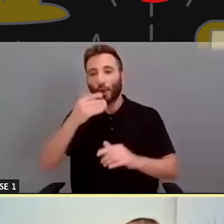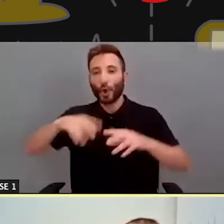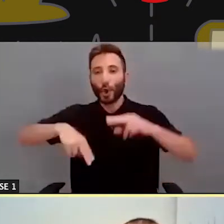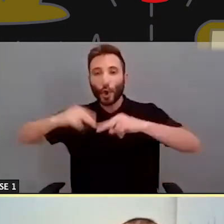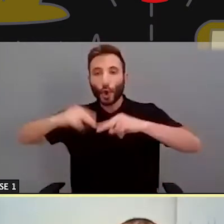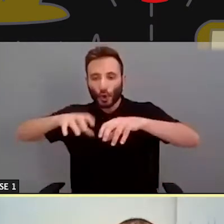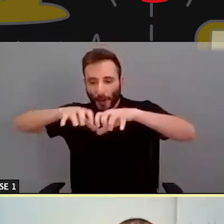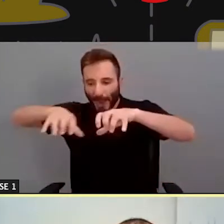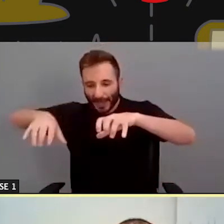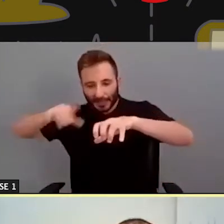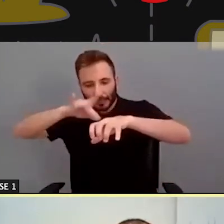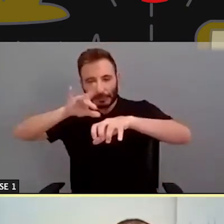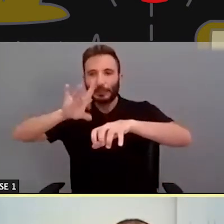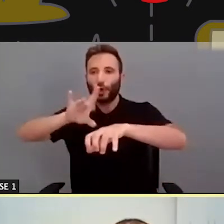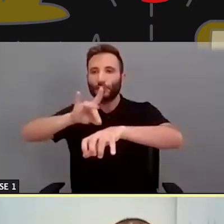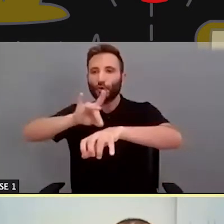encontrarán